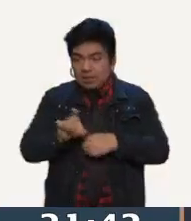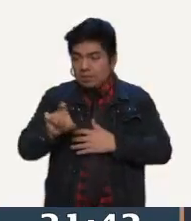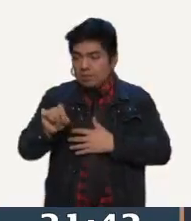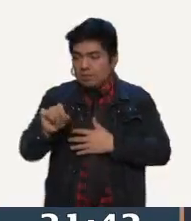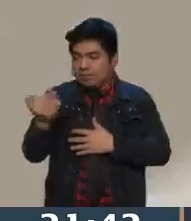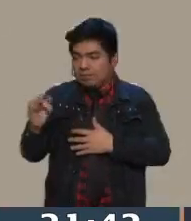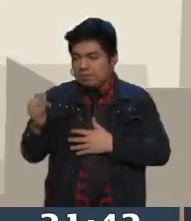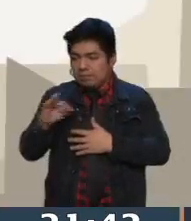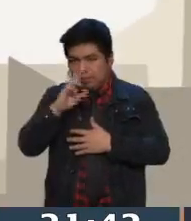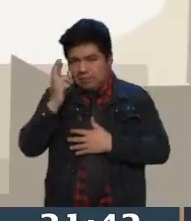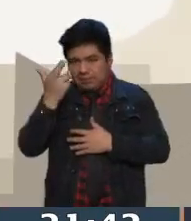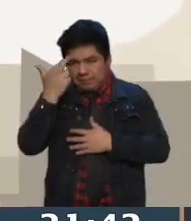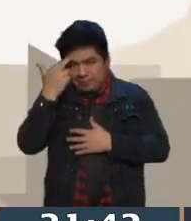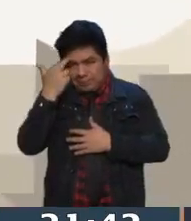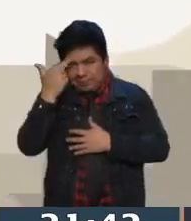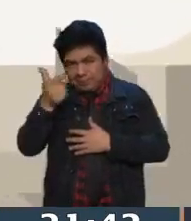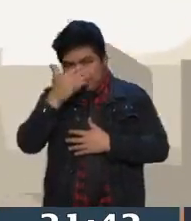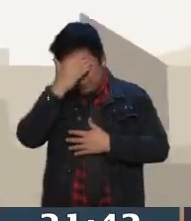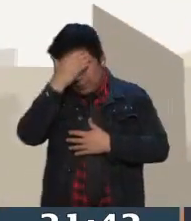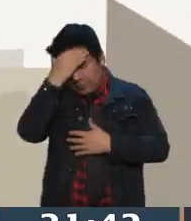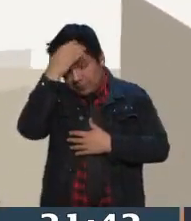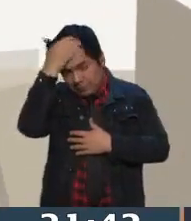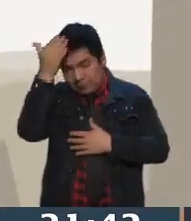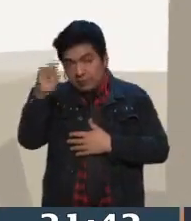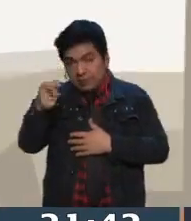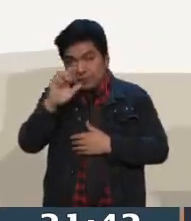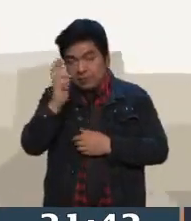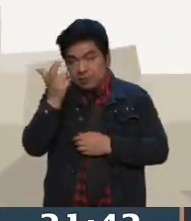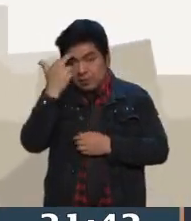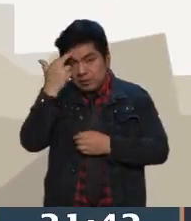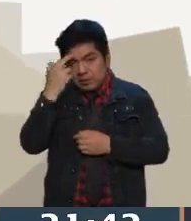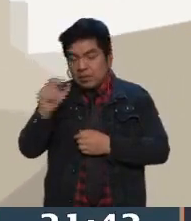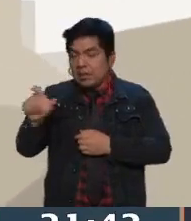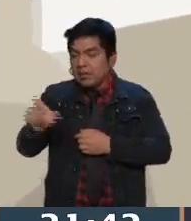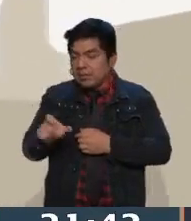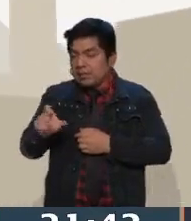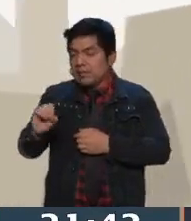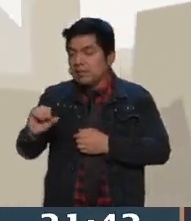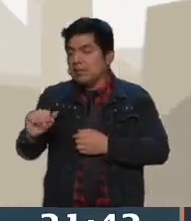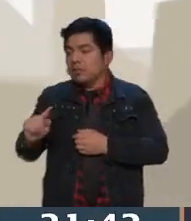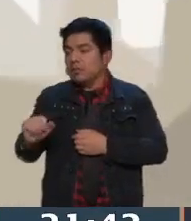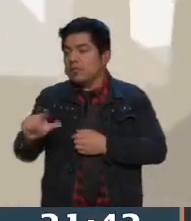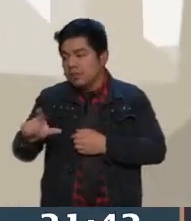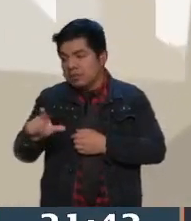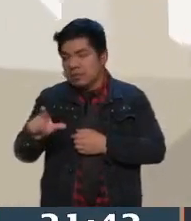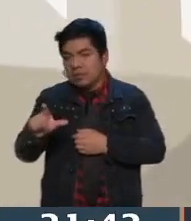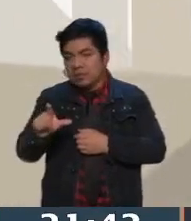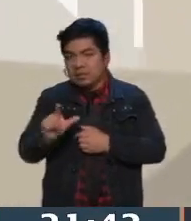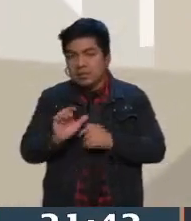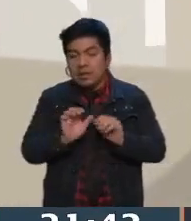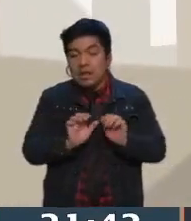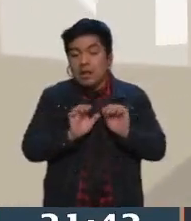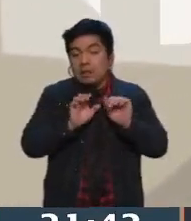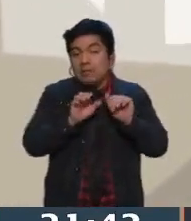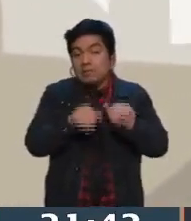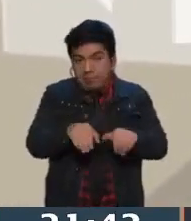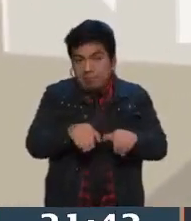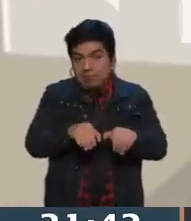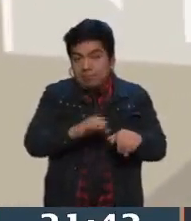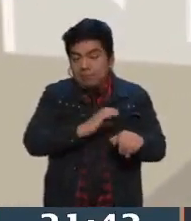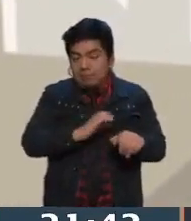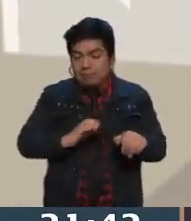día que tú recordarás y nuestra audiencia recordará, Xochitl Gálvez se registra como